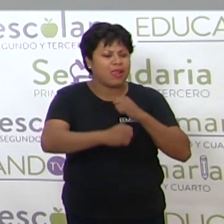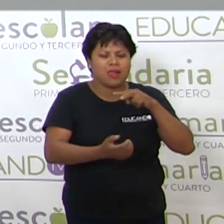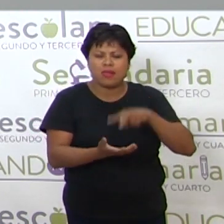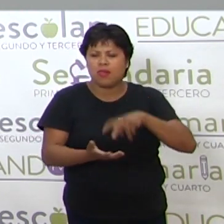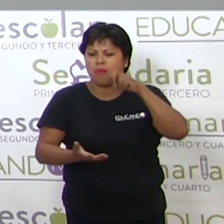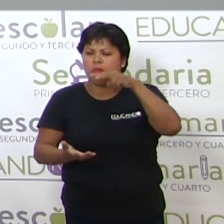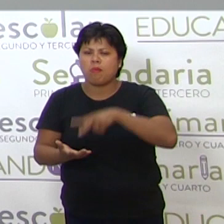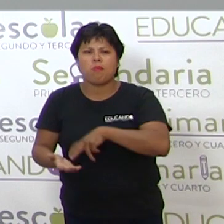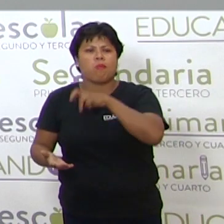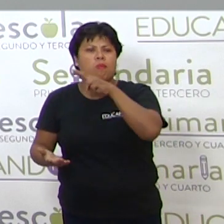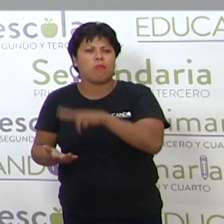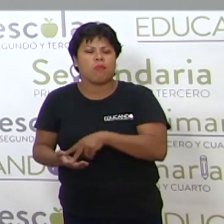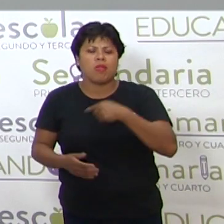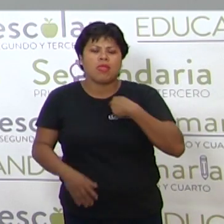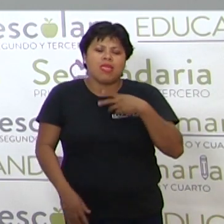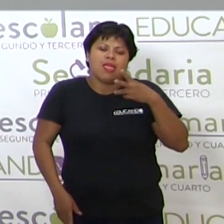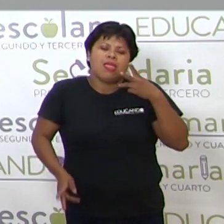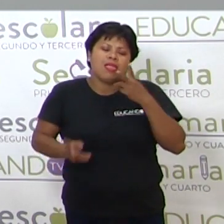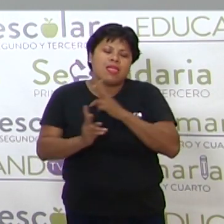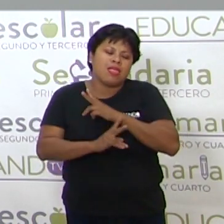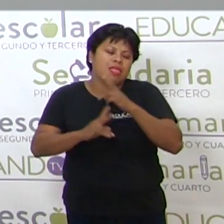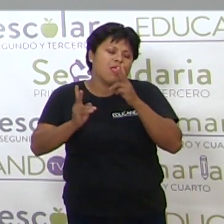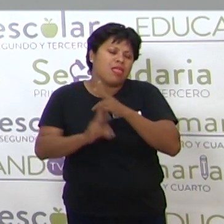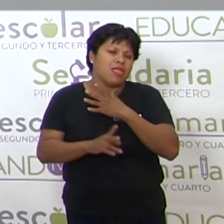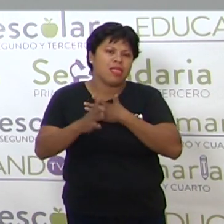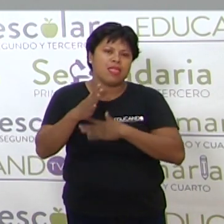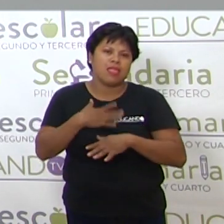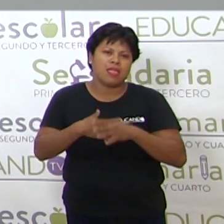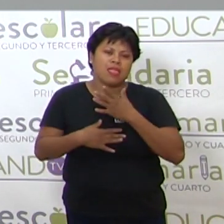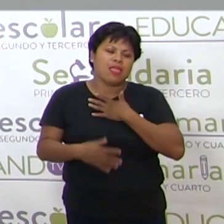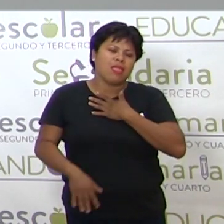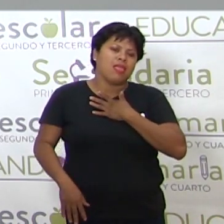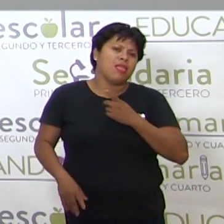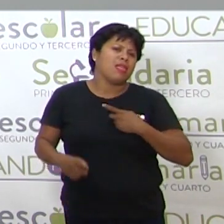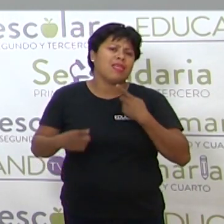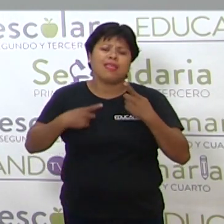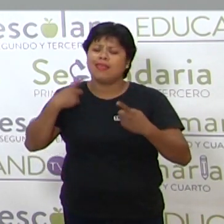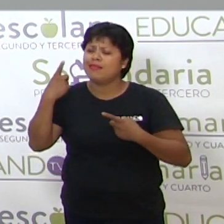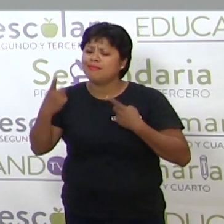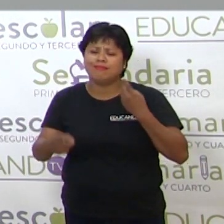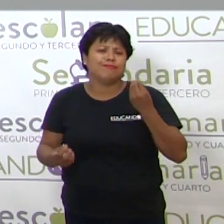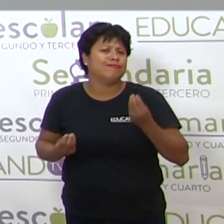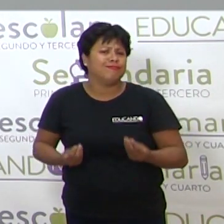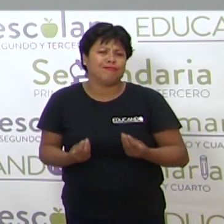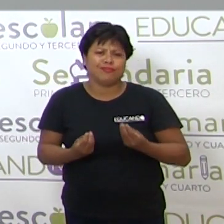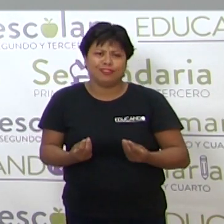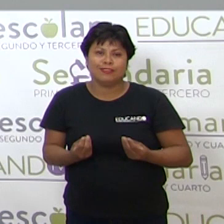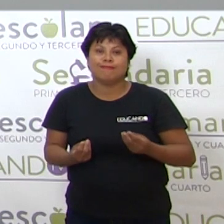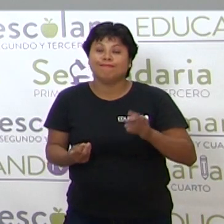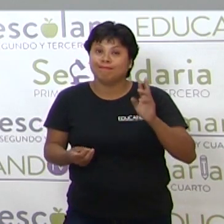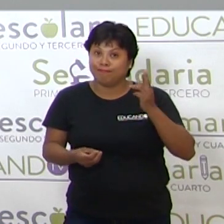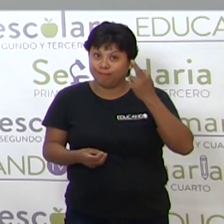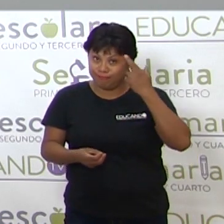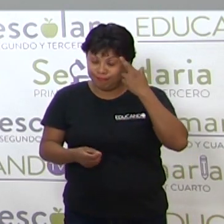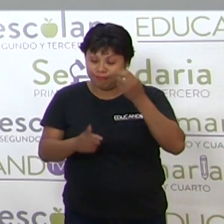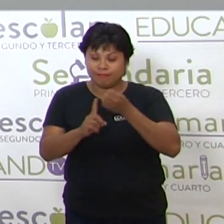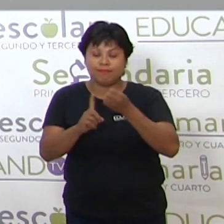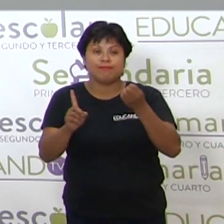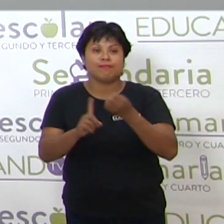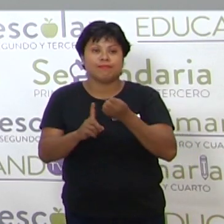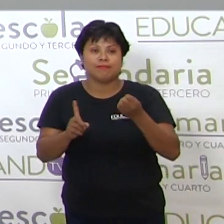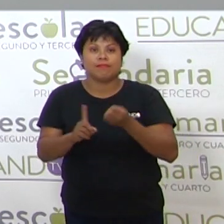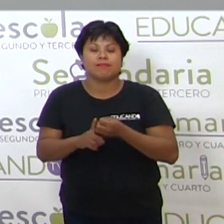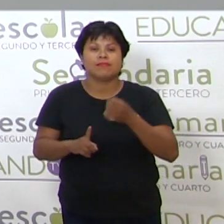hasta que quede agotado me divertí mucho recordamos que las oraciones